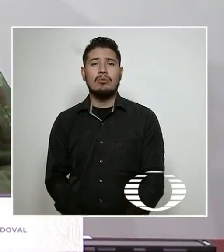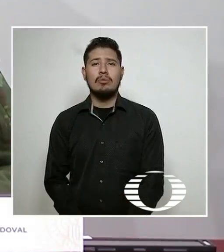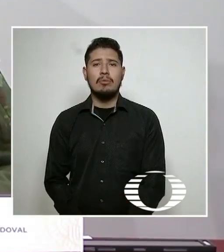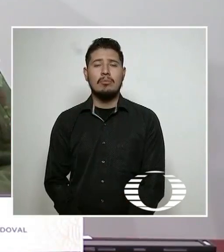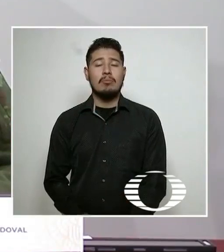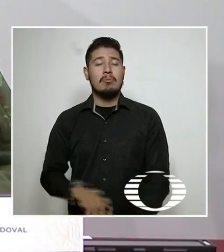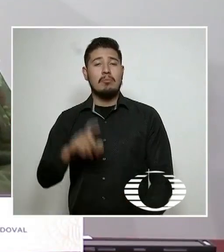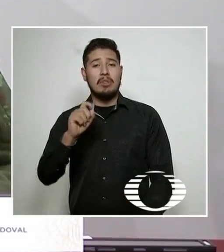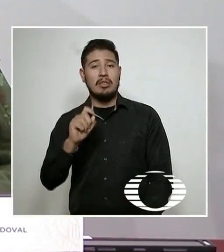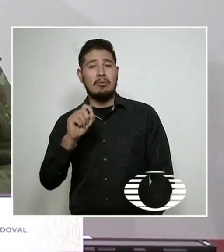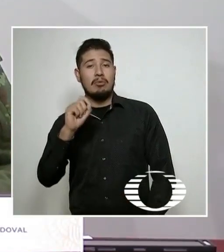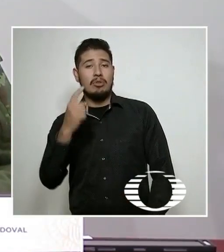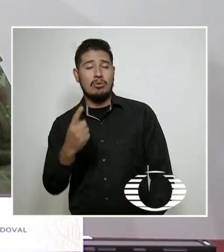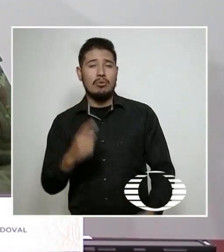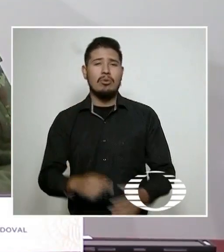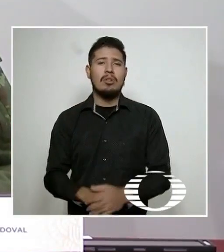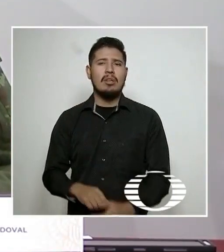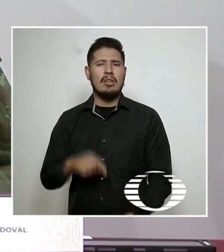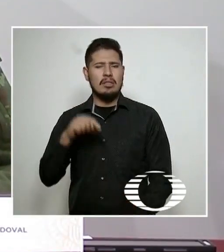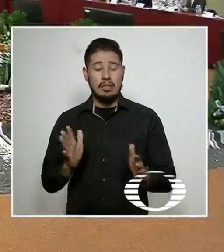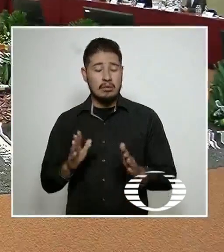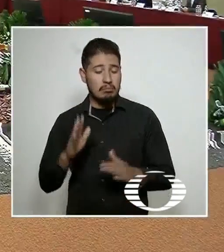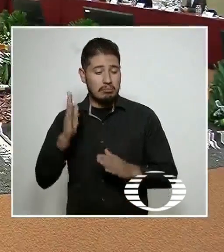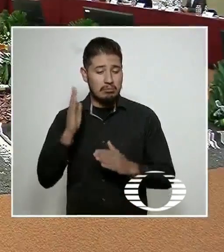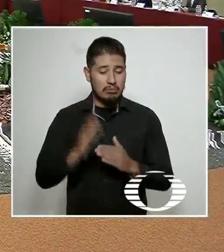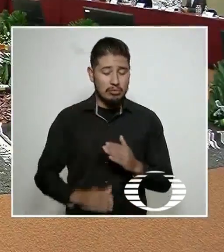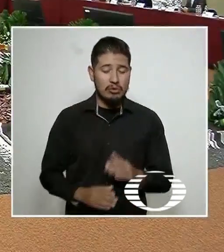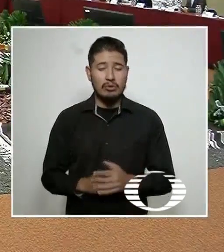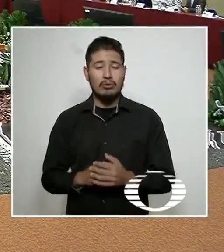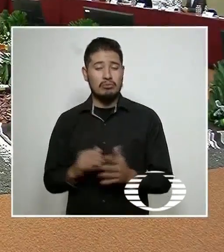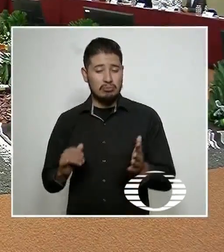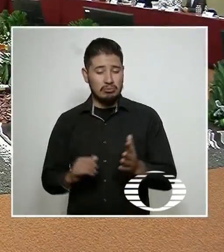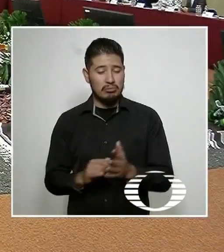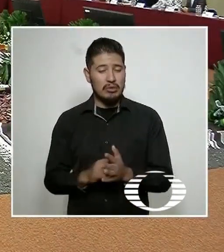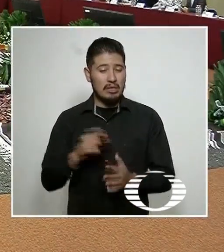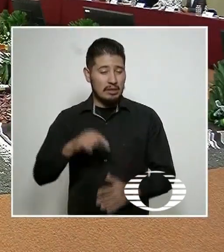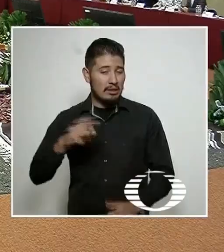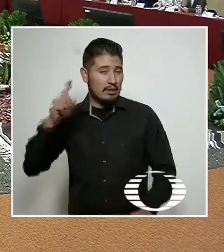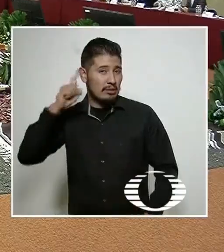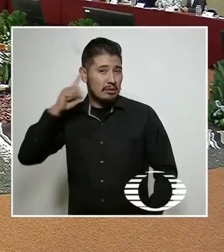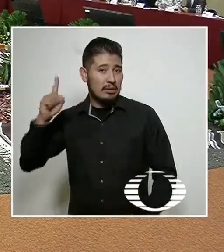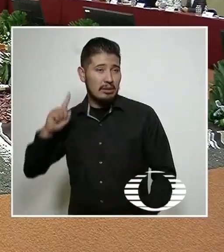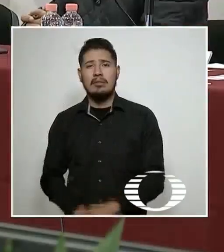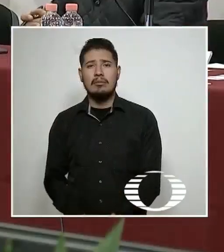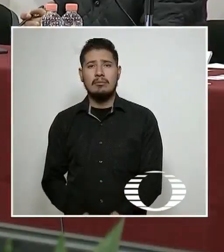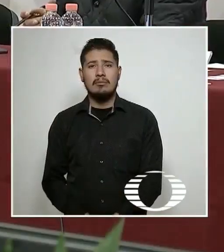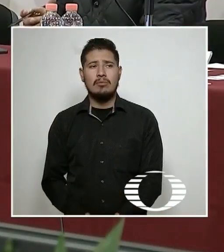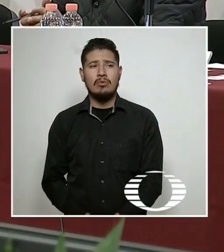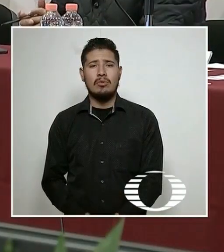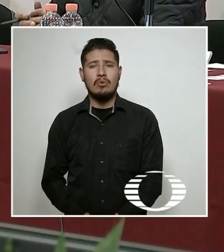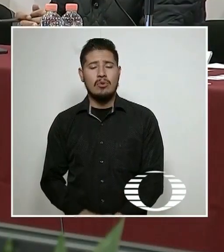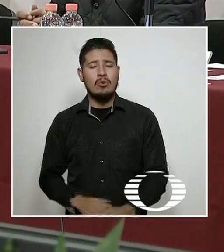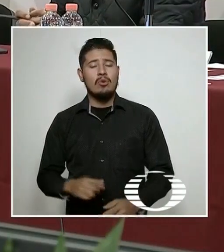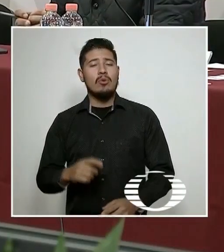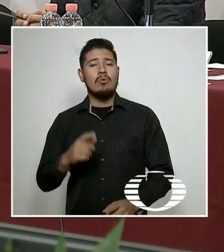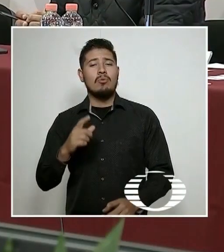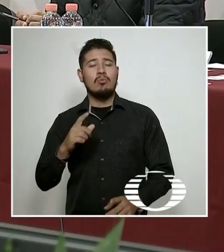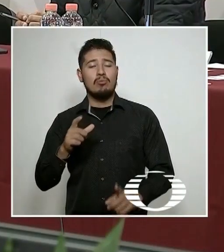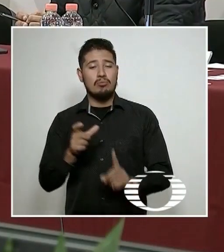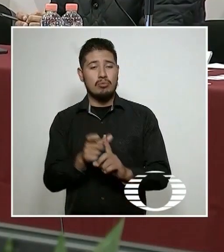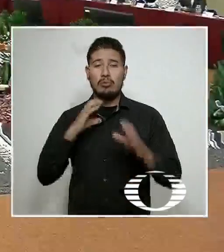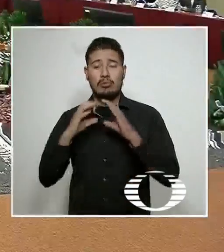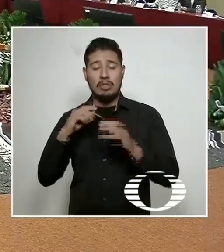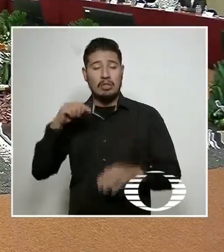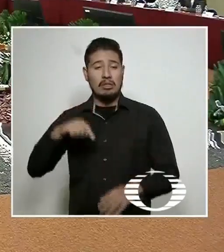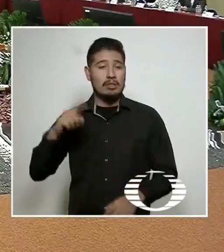guardias nacionales, además de la incorporación de 3 helicópteros artillados activos, se buscará reducir la elevada incidencia delictiva en